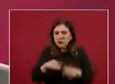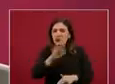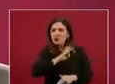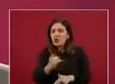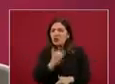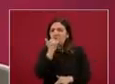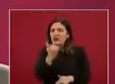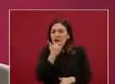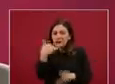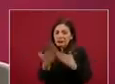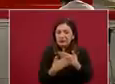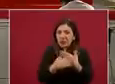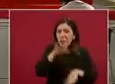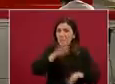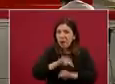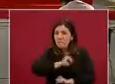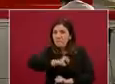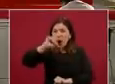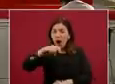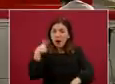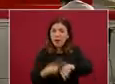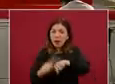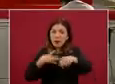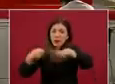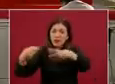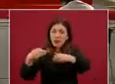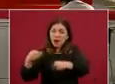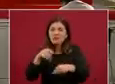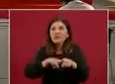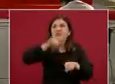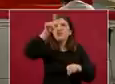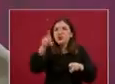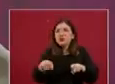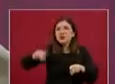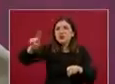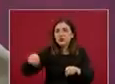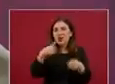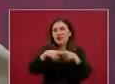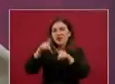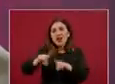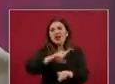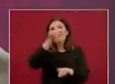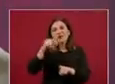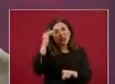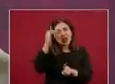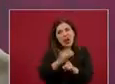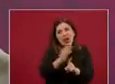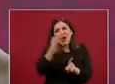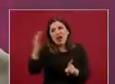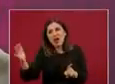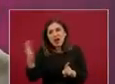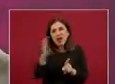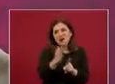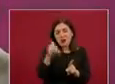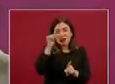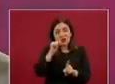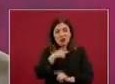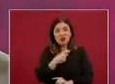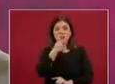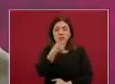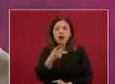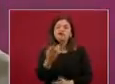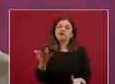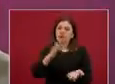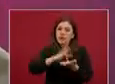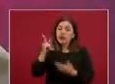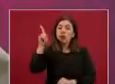predicen la potencial curva epidémica en las semanas posteriores y que siempre que lo decimos